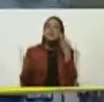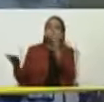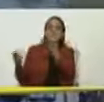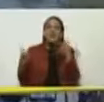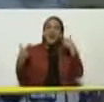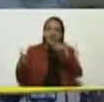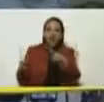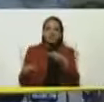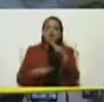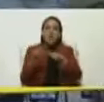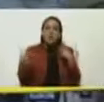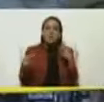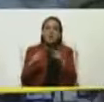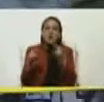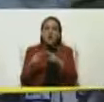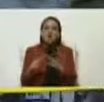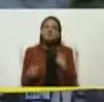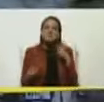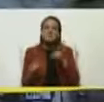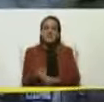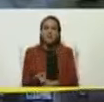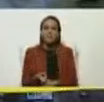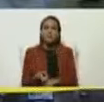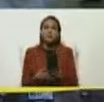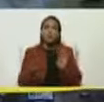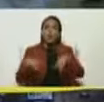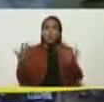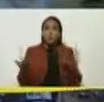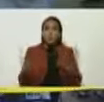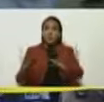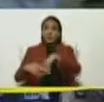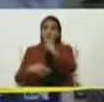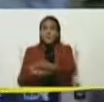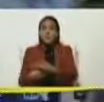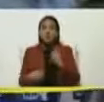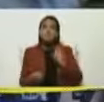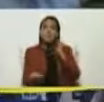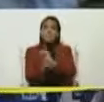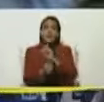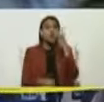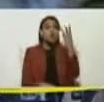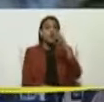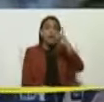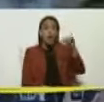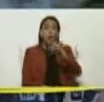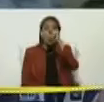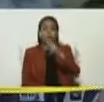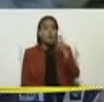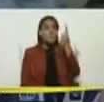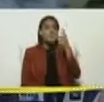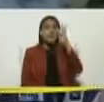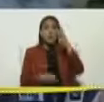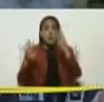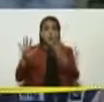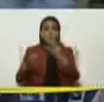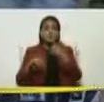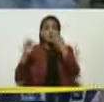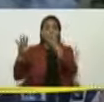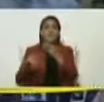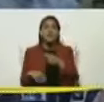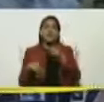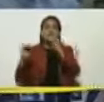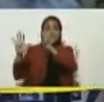disfrutaron. Cuando nos metieron preso el 3 de junio de 1997, fue en la